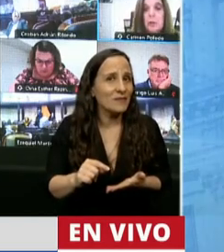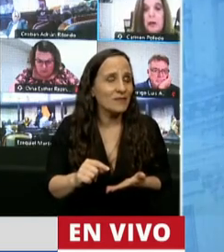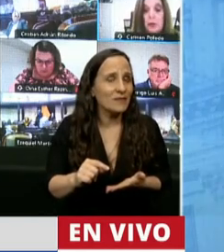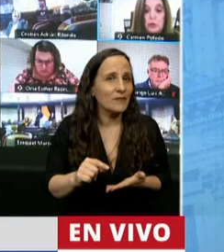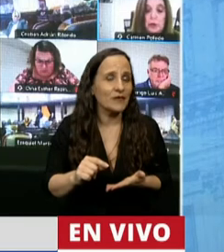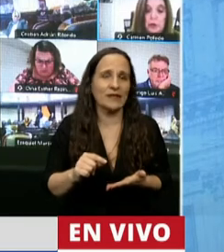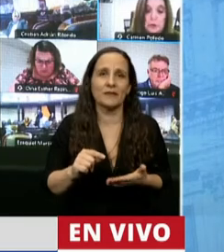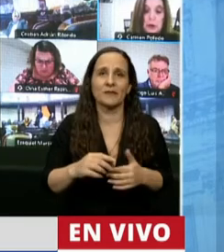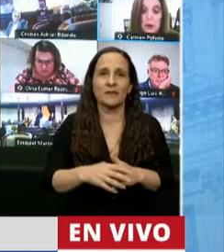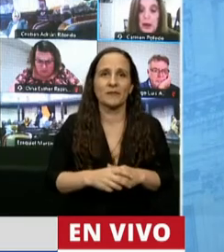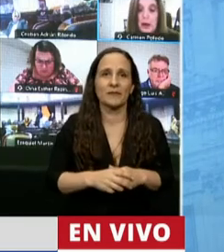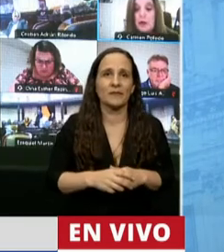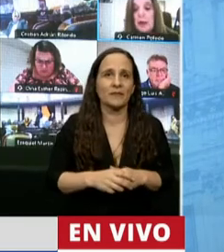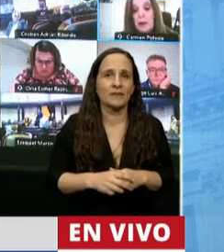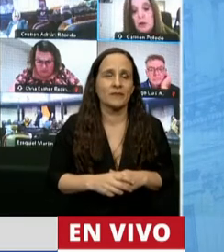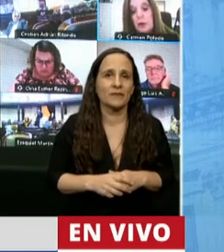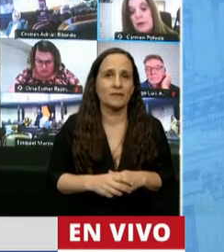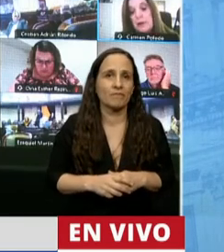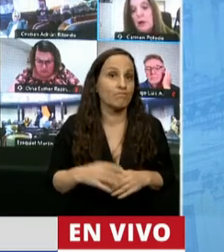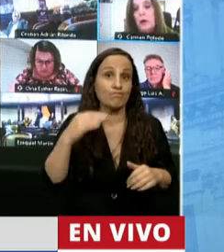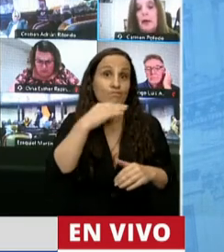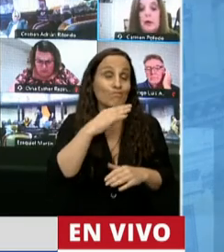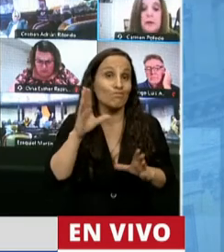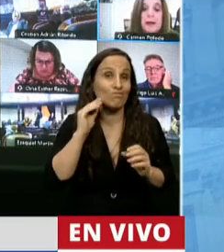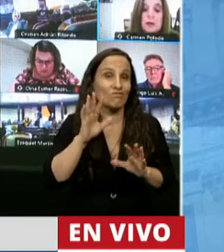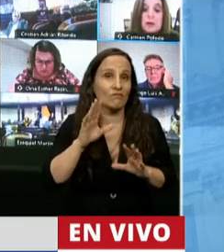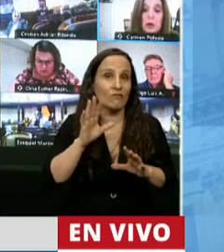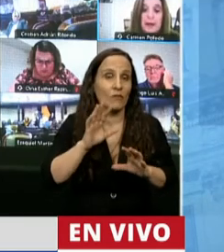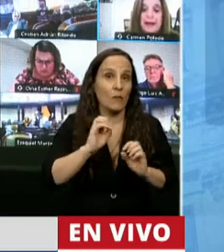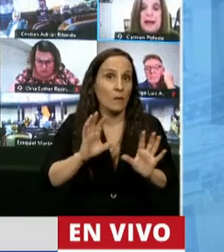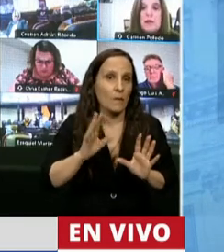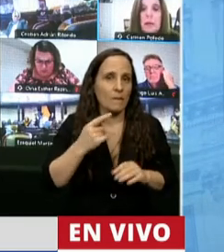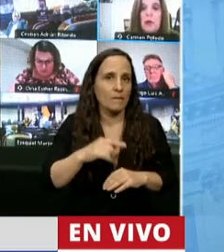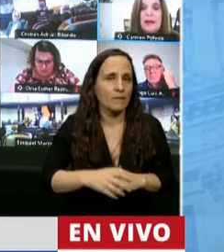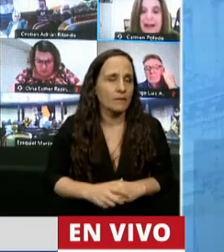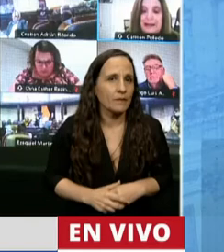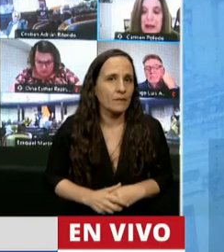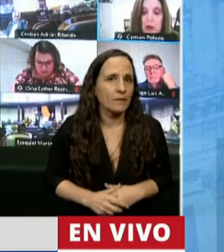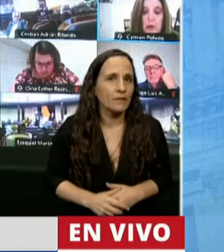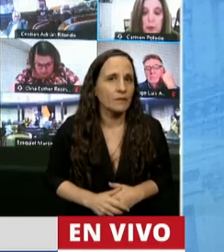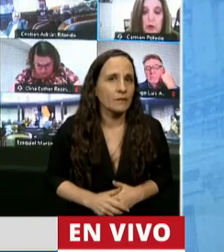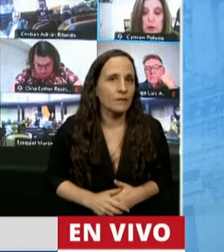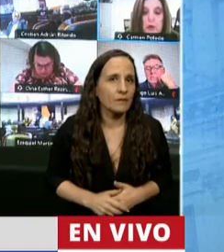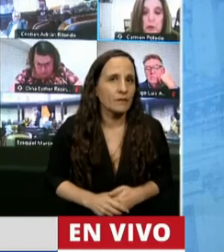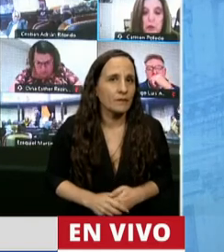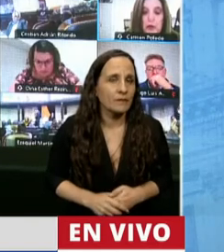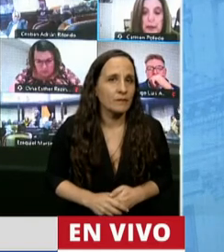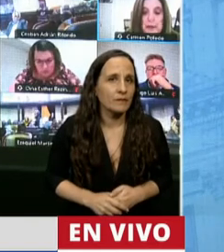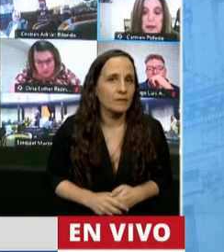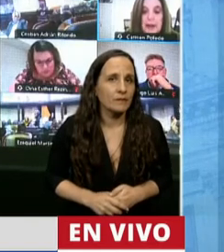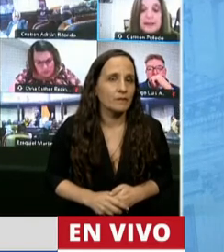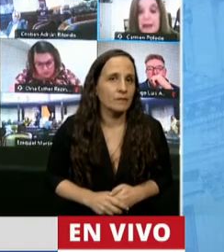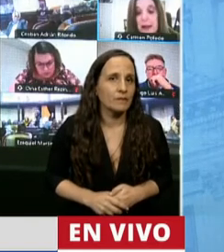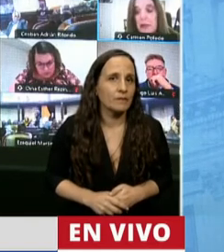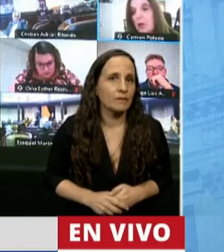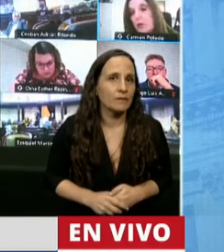tiro. Auxiliaban a su ineficiente gobernador y, de paso, le causaban un gran daño al pueblo de la ciudad de Buenos Aires, tan fino